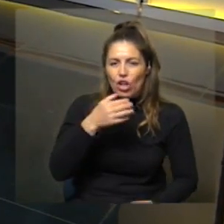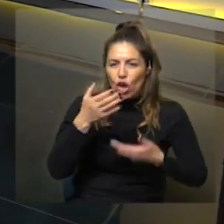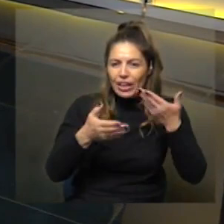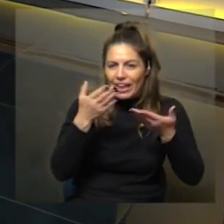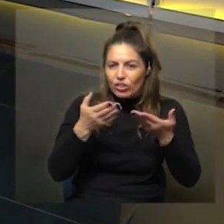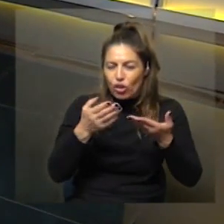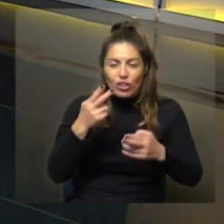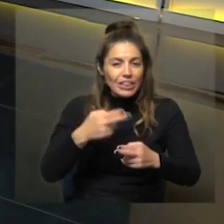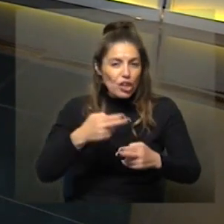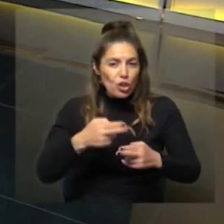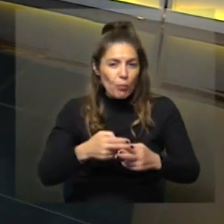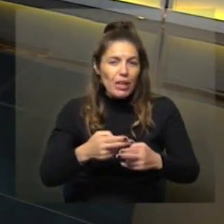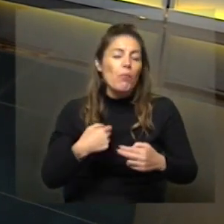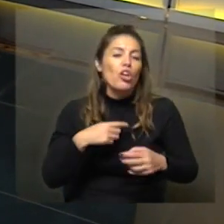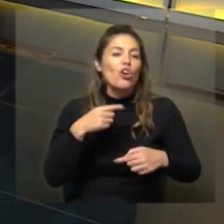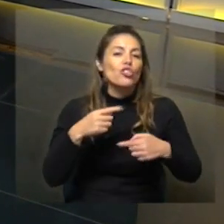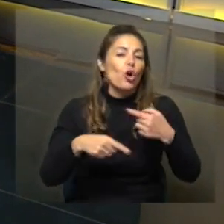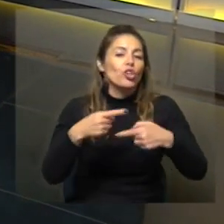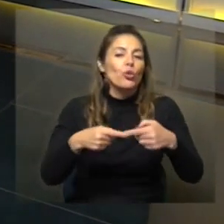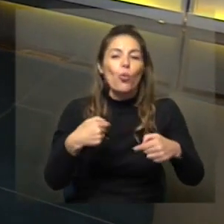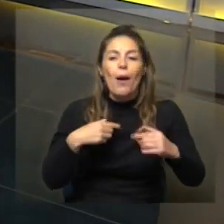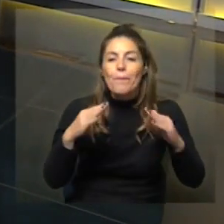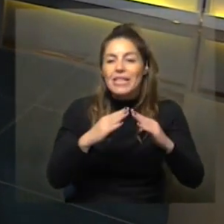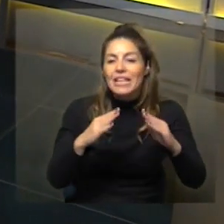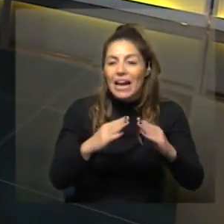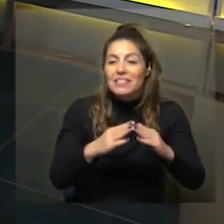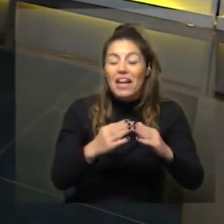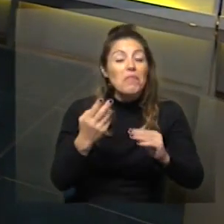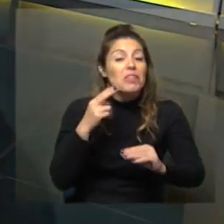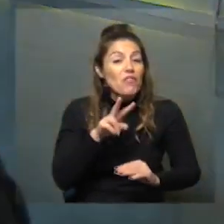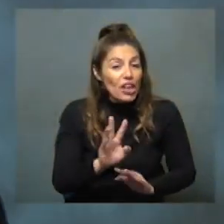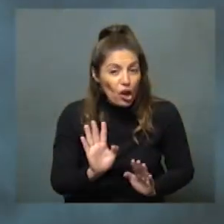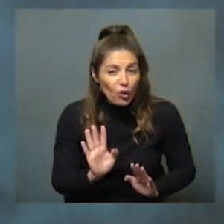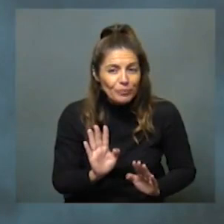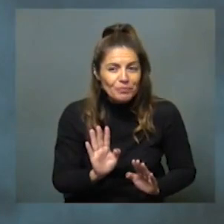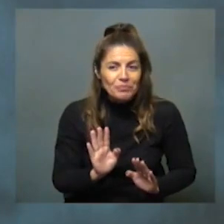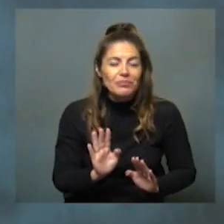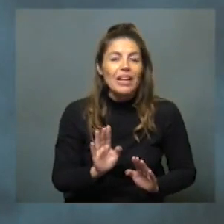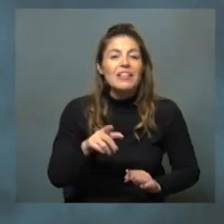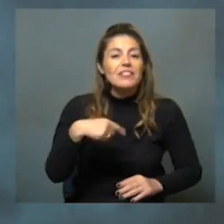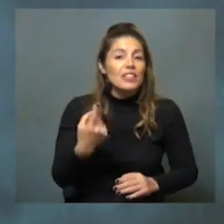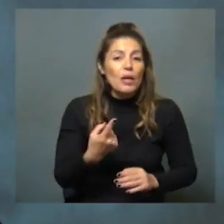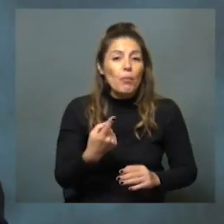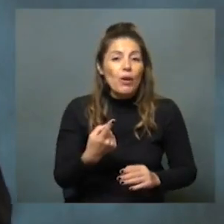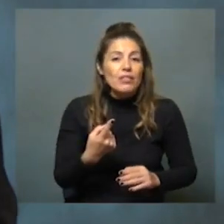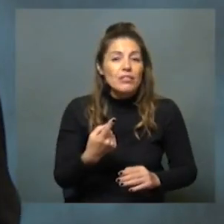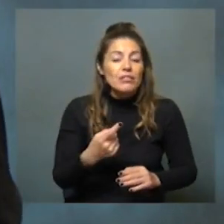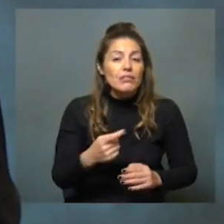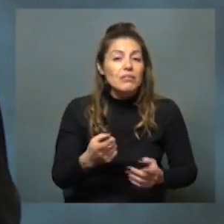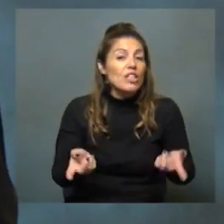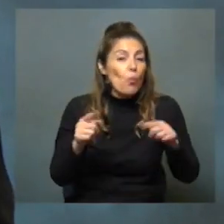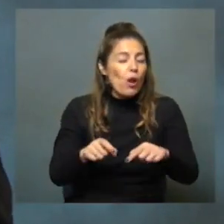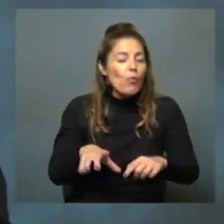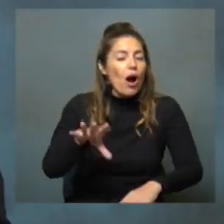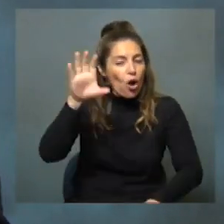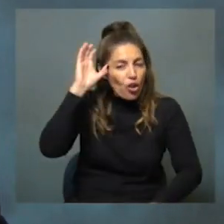casa. Y veo. La pongo en el freezer, ¿viste? La dejo así y a ver, si después hago un recall y vuelve,